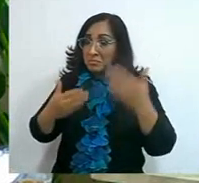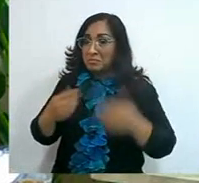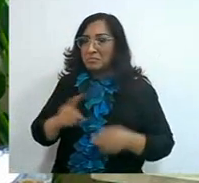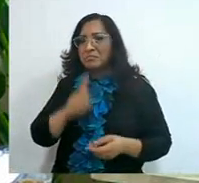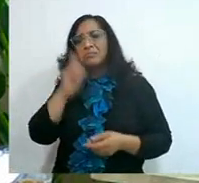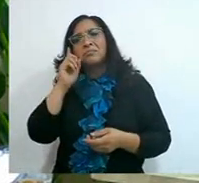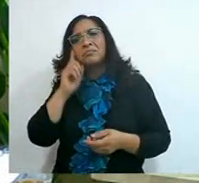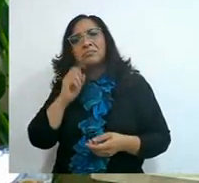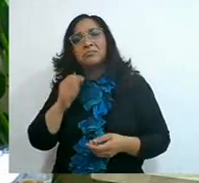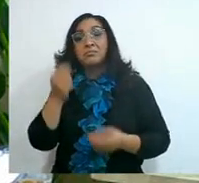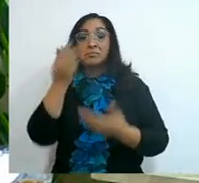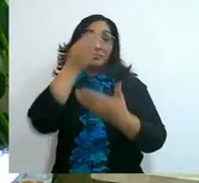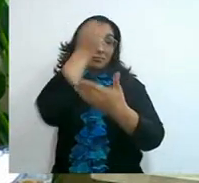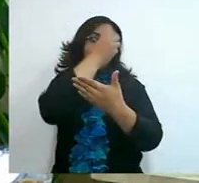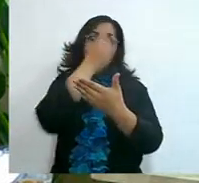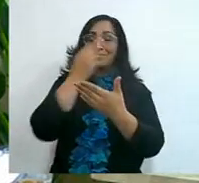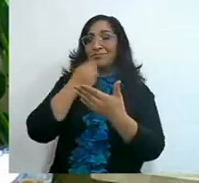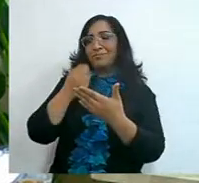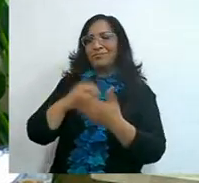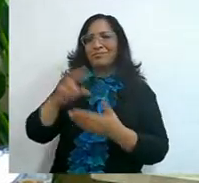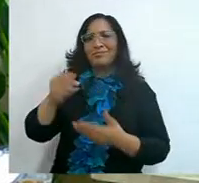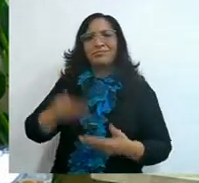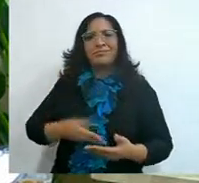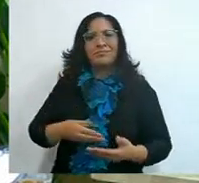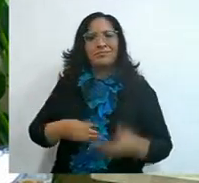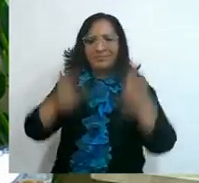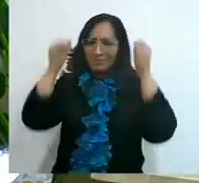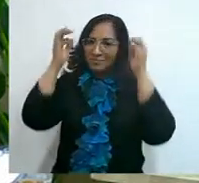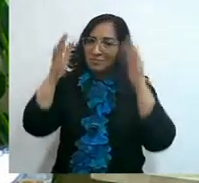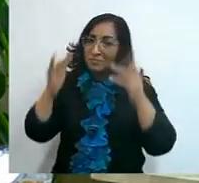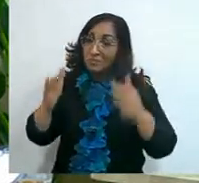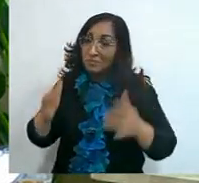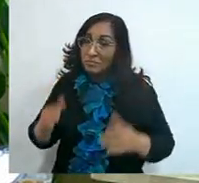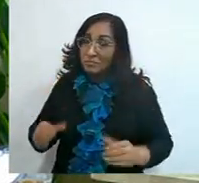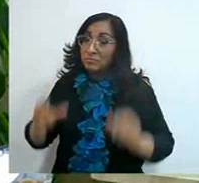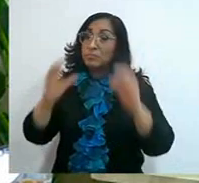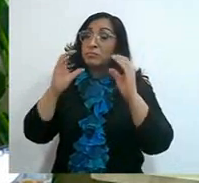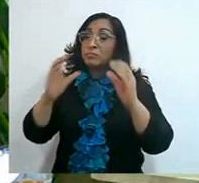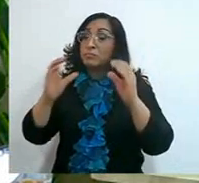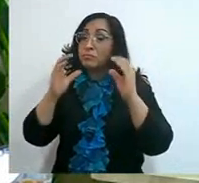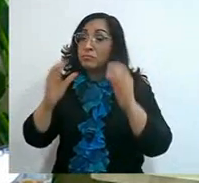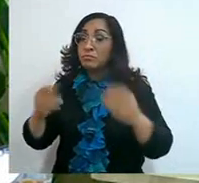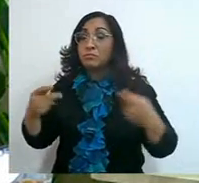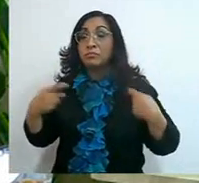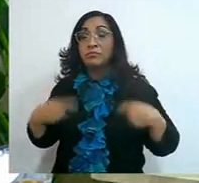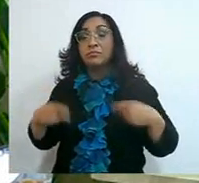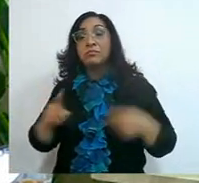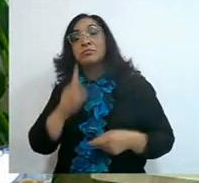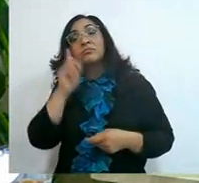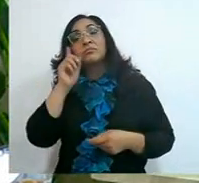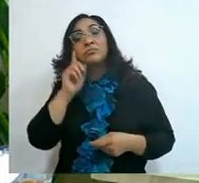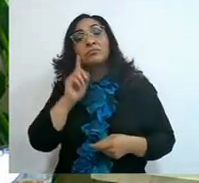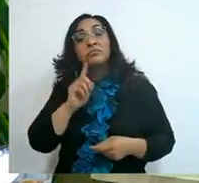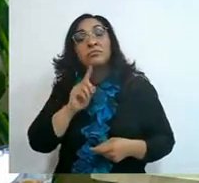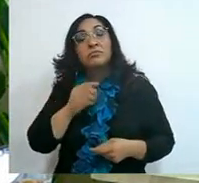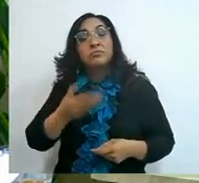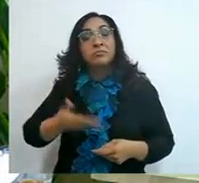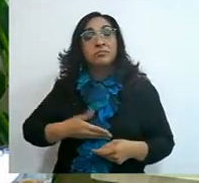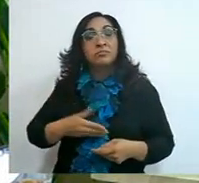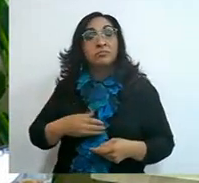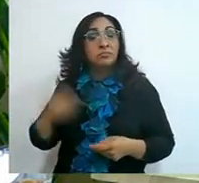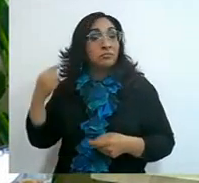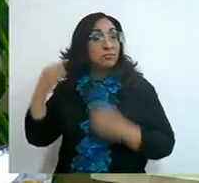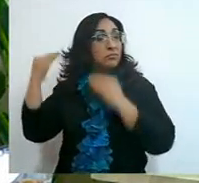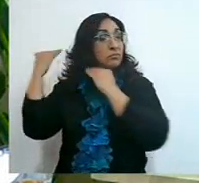unción. Hay que tenerle cuidado a una mujer de pelo corto, pelo rubio, a una mujer